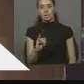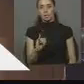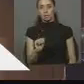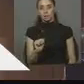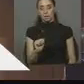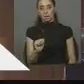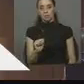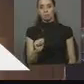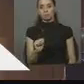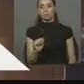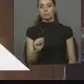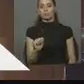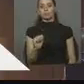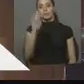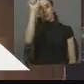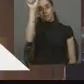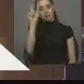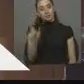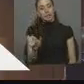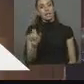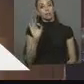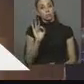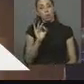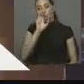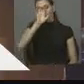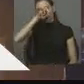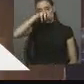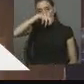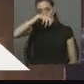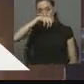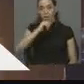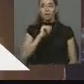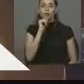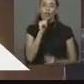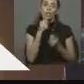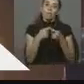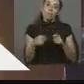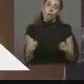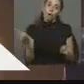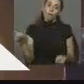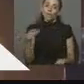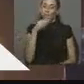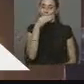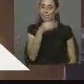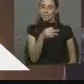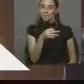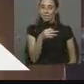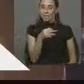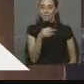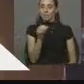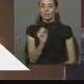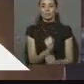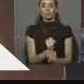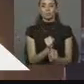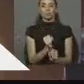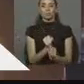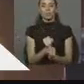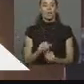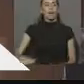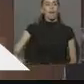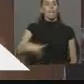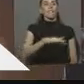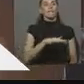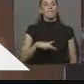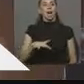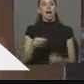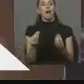que desde su condición de notario, pobre, como decía él, porque se desempeñaba en un barrio